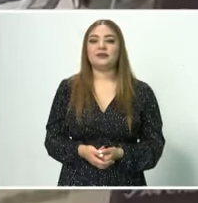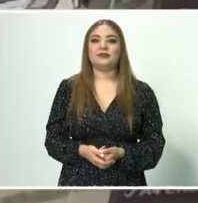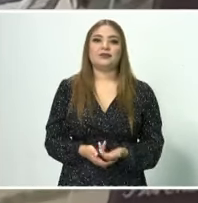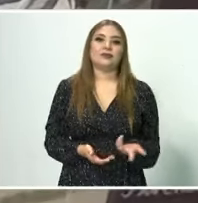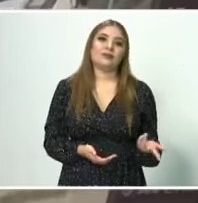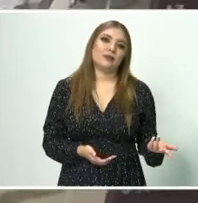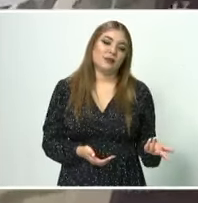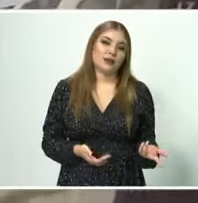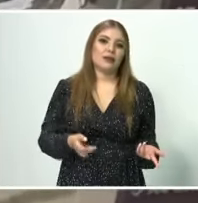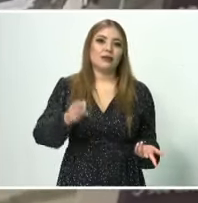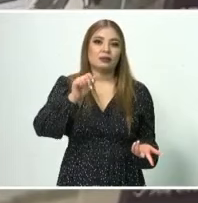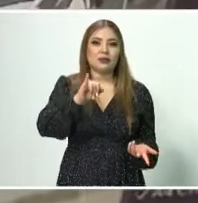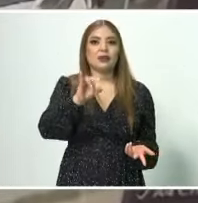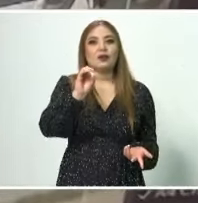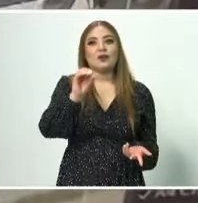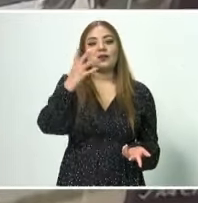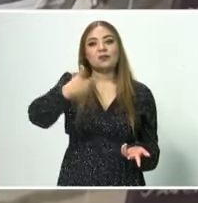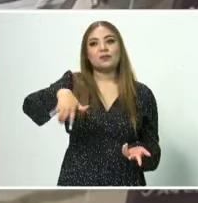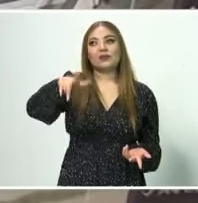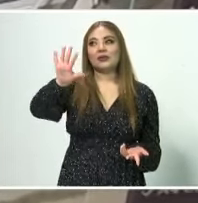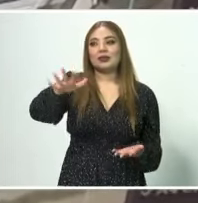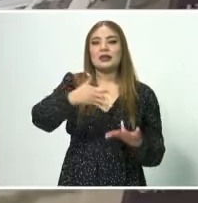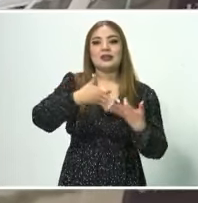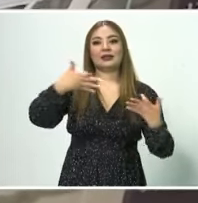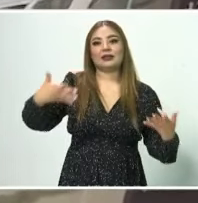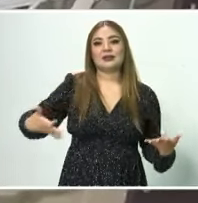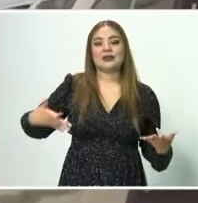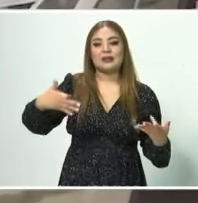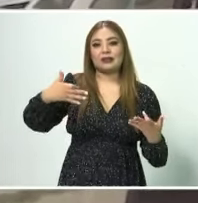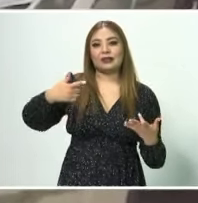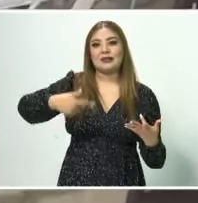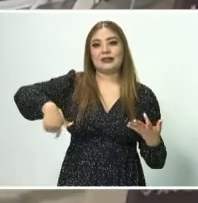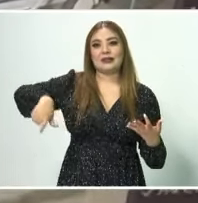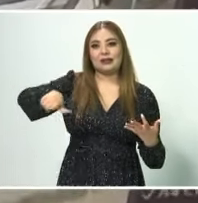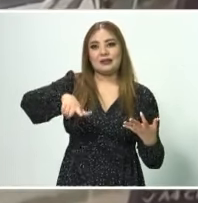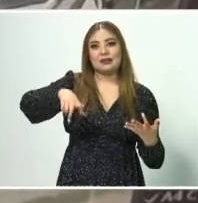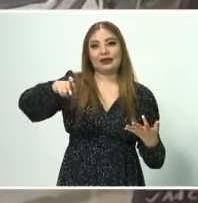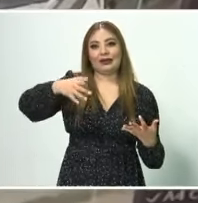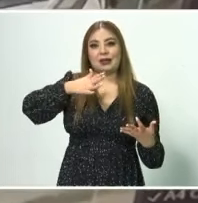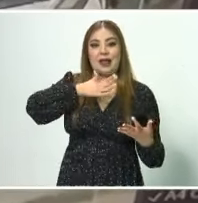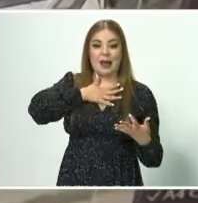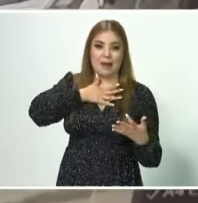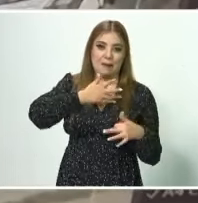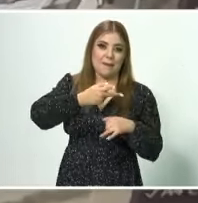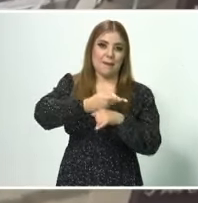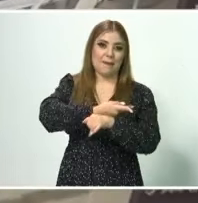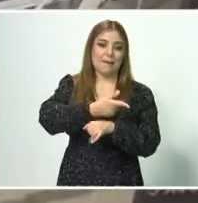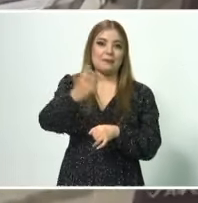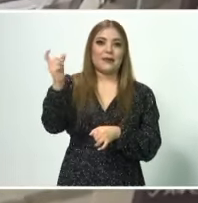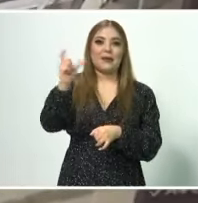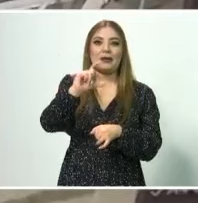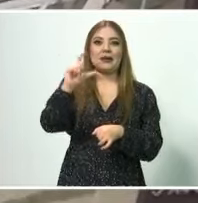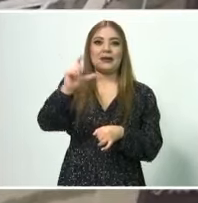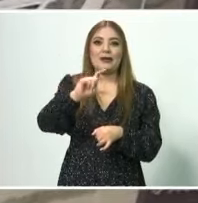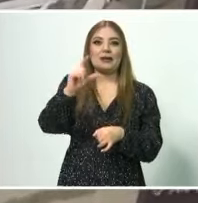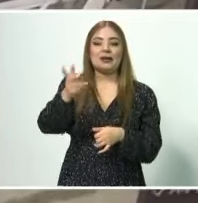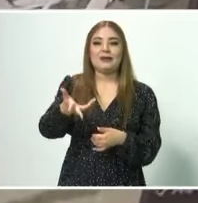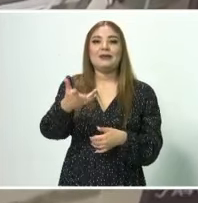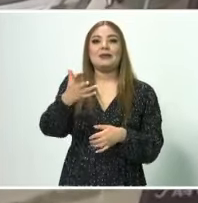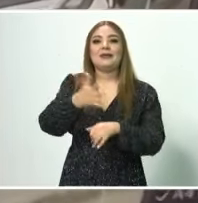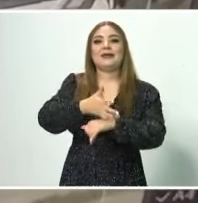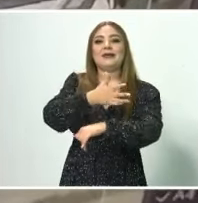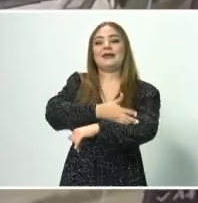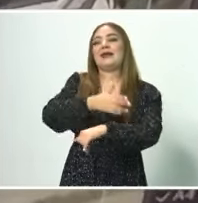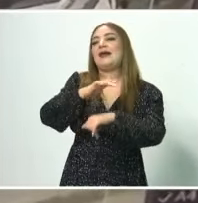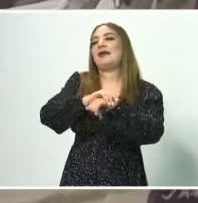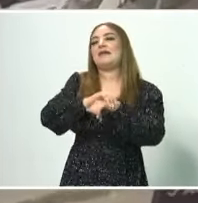sí o Buscar un terreno valdo Valeria donde bueno Pues en lo particular ha pasado cuando andas compañía de tus amigos